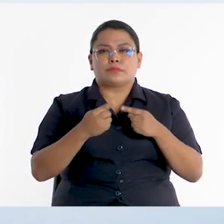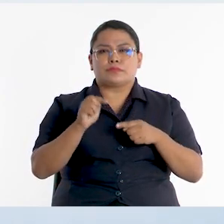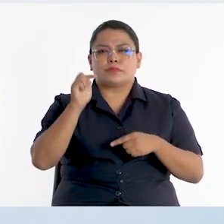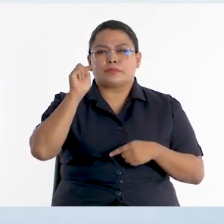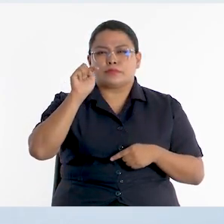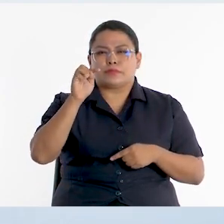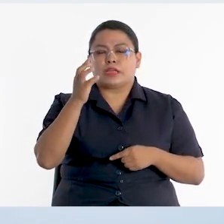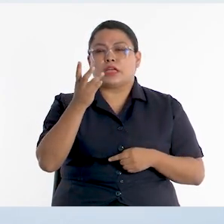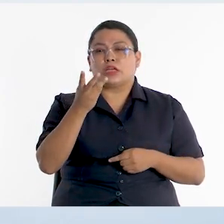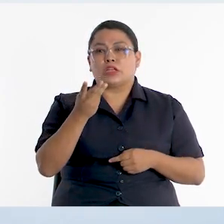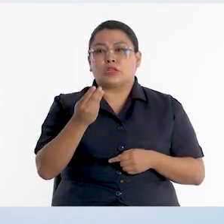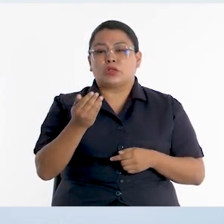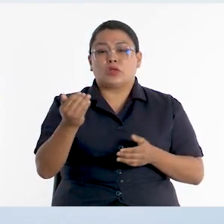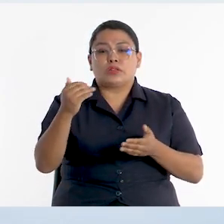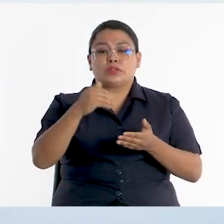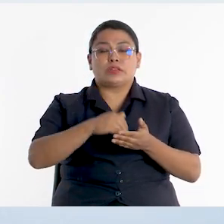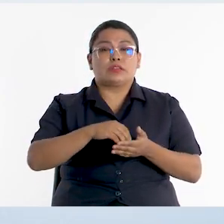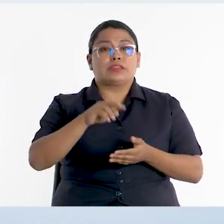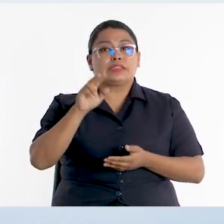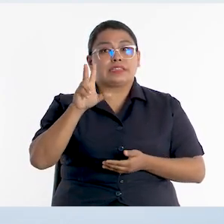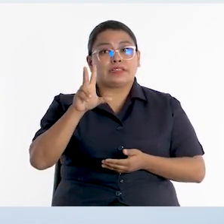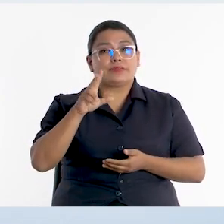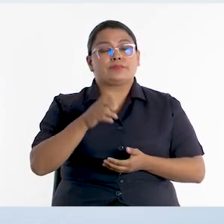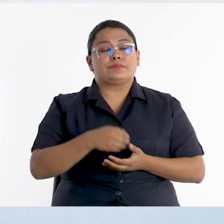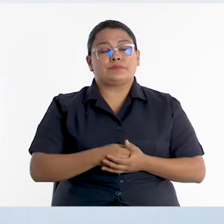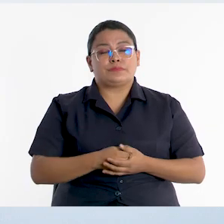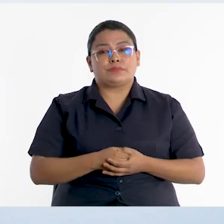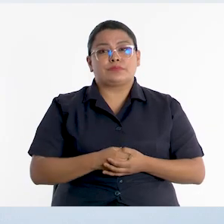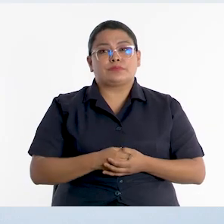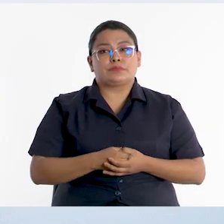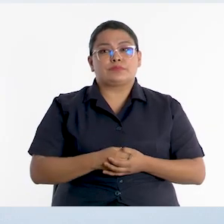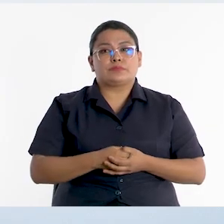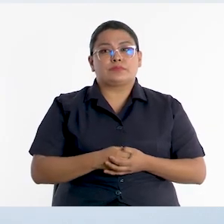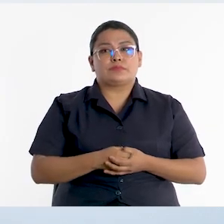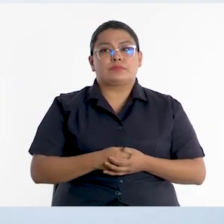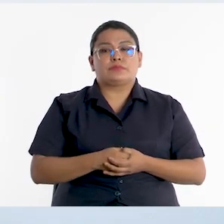Pero esta cantidad se repite 3 veces.